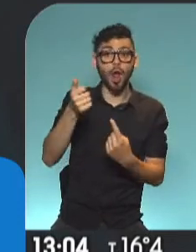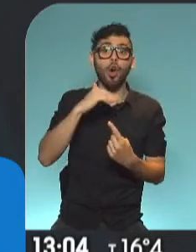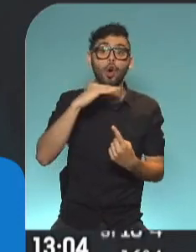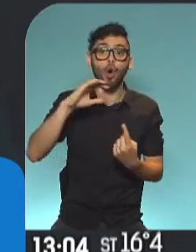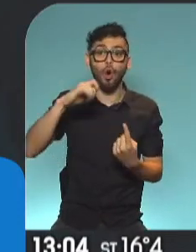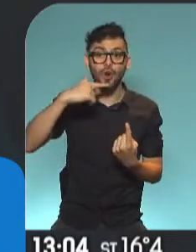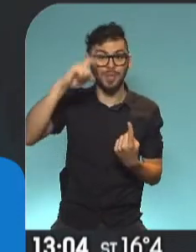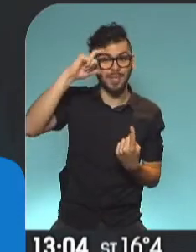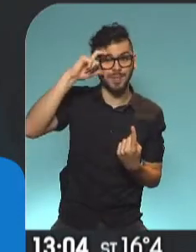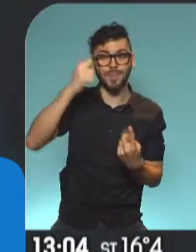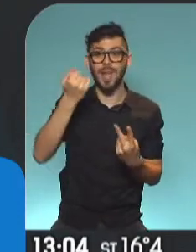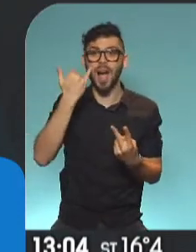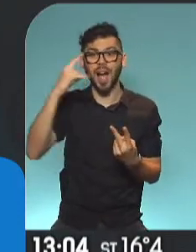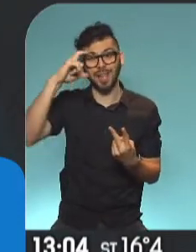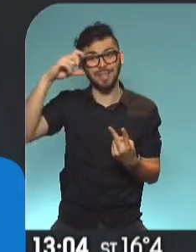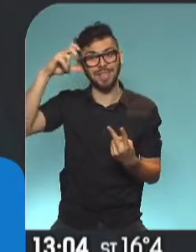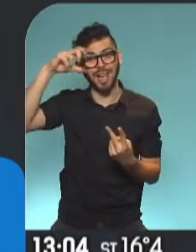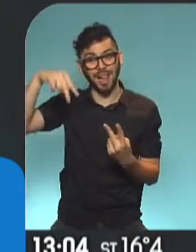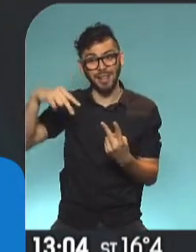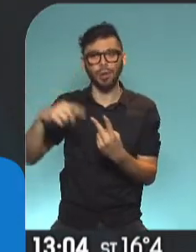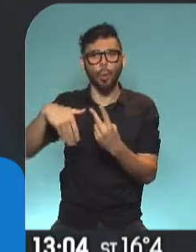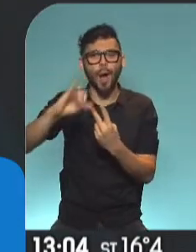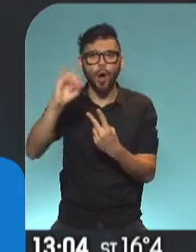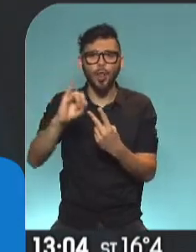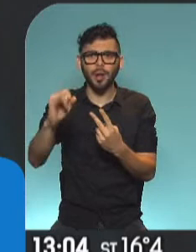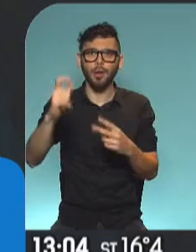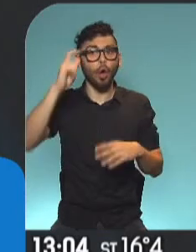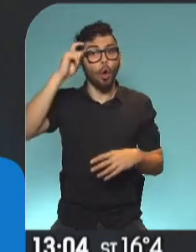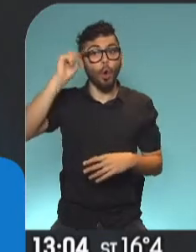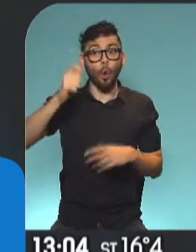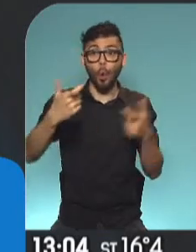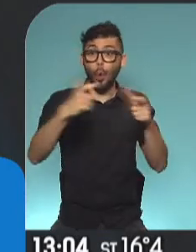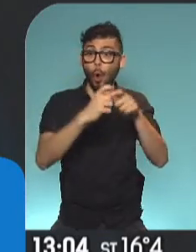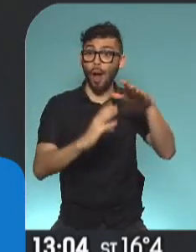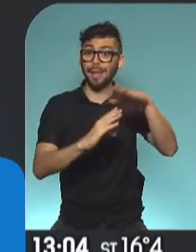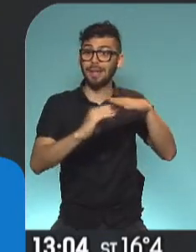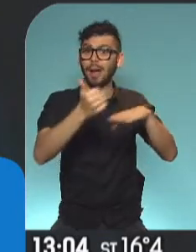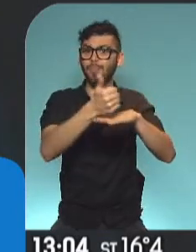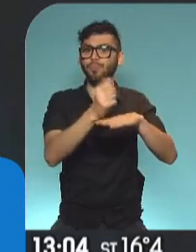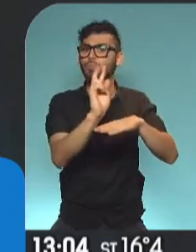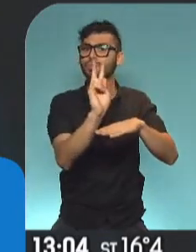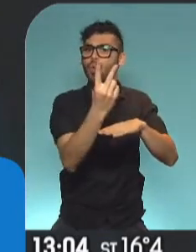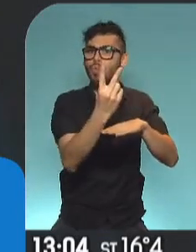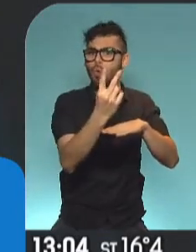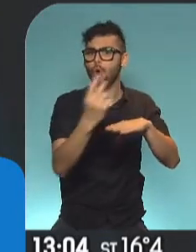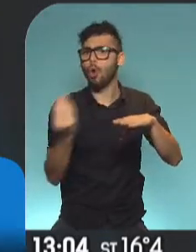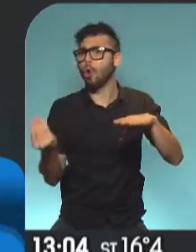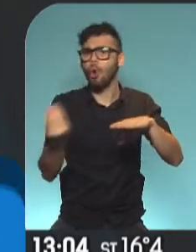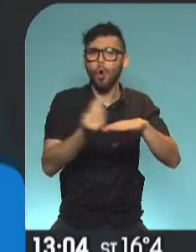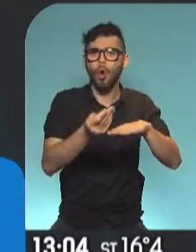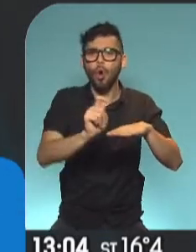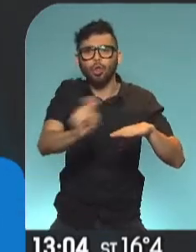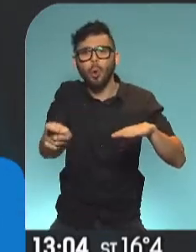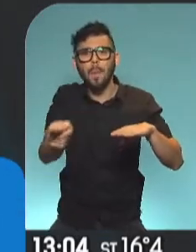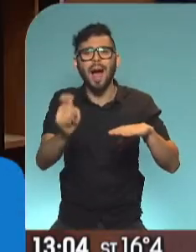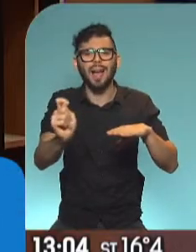para sustituir a la jueza fallecida Ginsburg. Pero primero vamos a ver otro tema fundamental. ¿Cuándo se